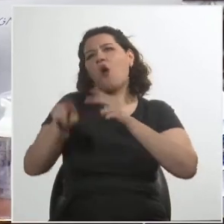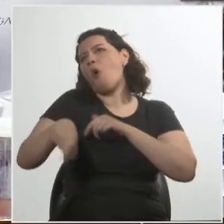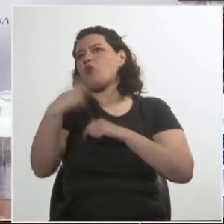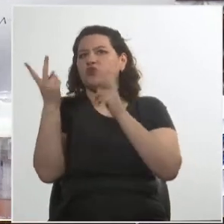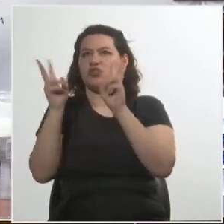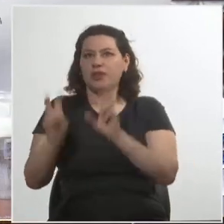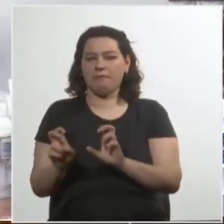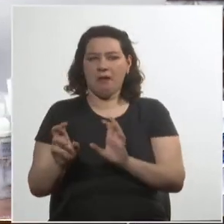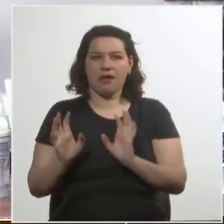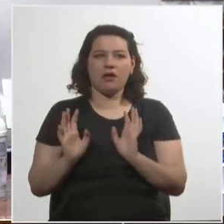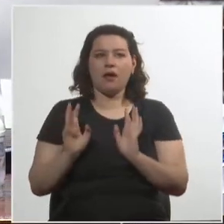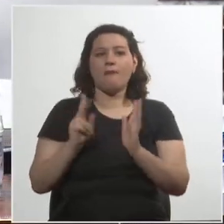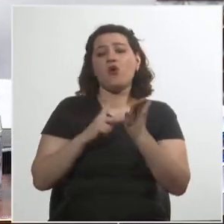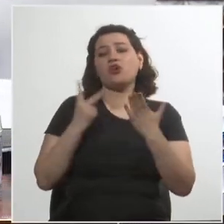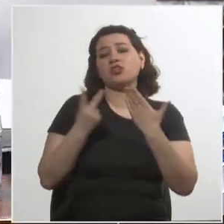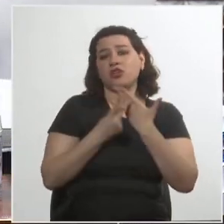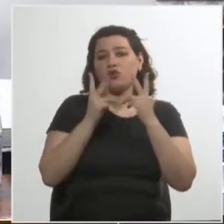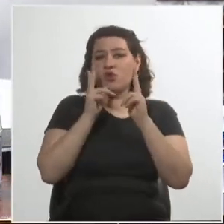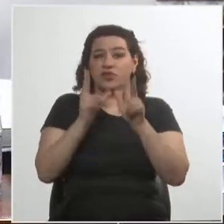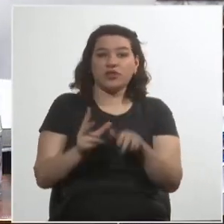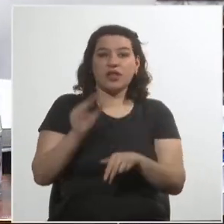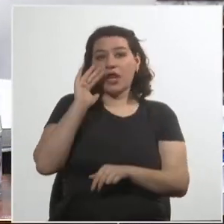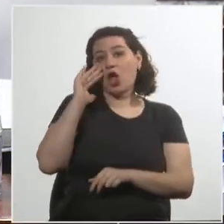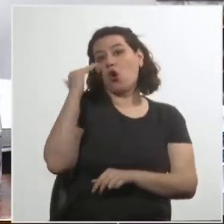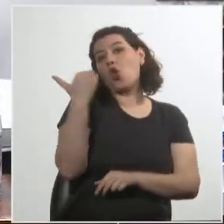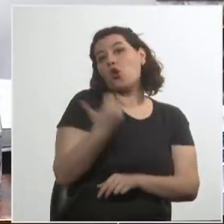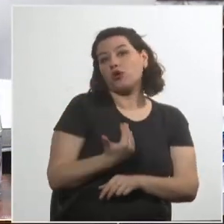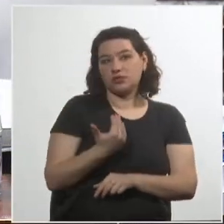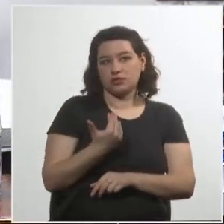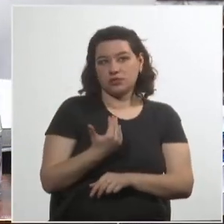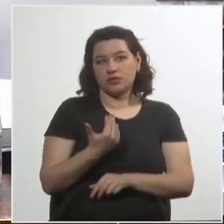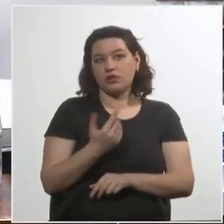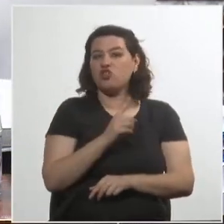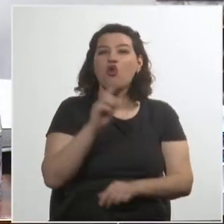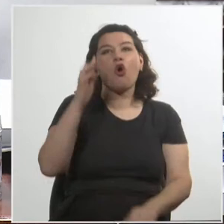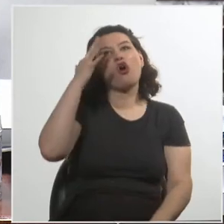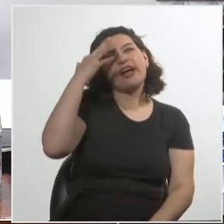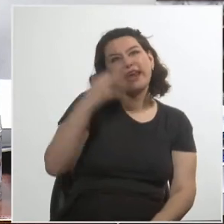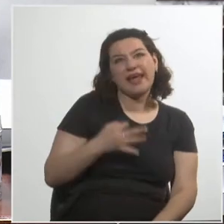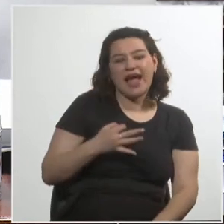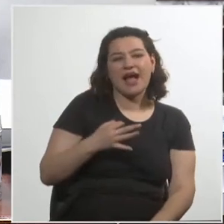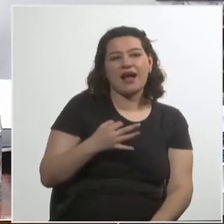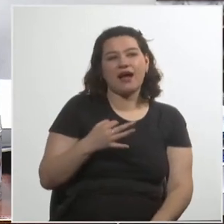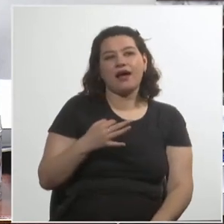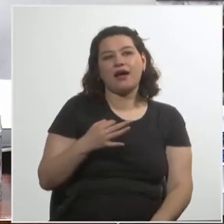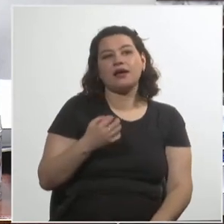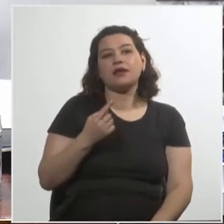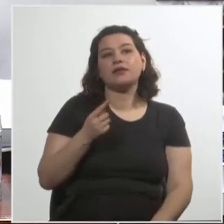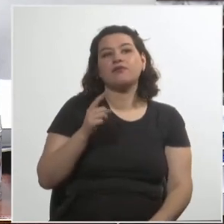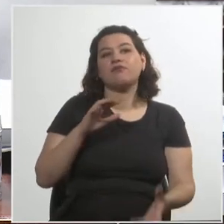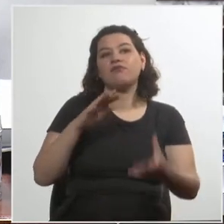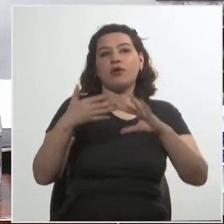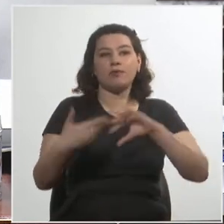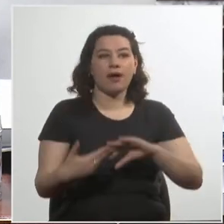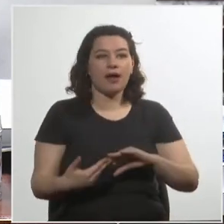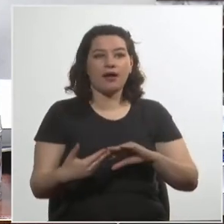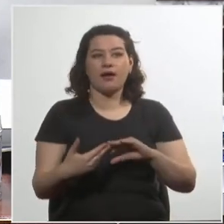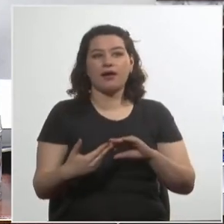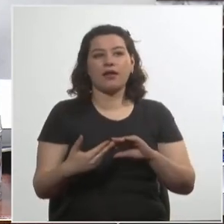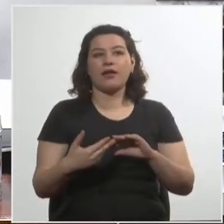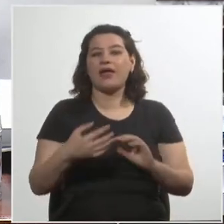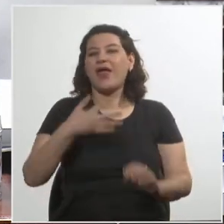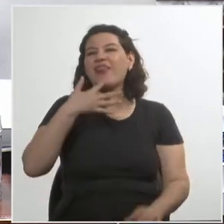el proyecto dice reconócese por lo tanto no créase sino que es prácticamente